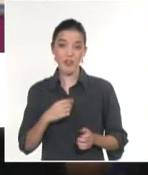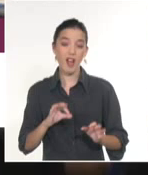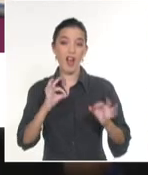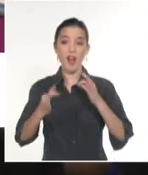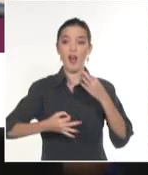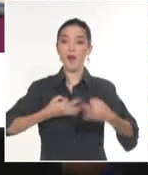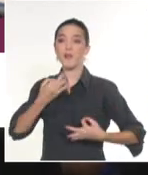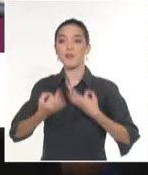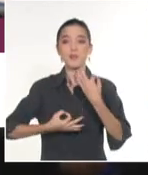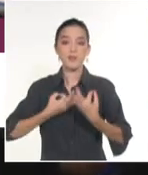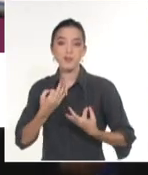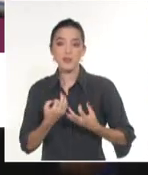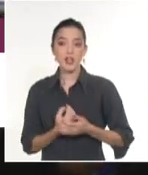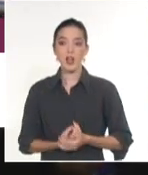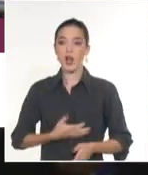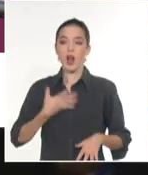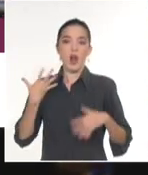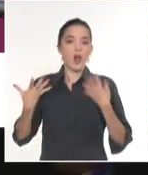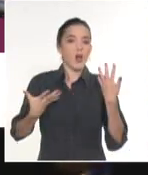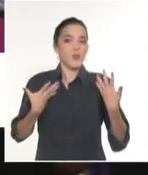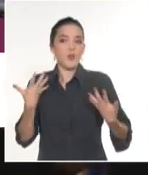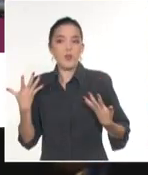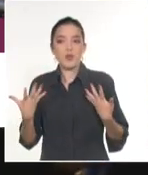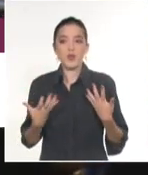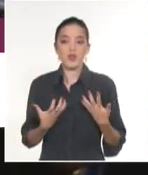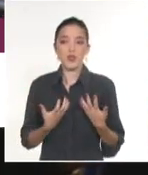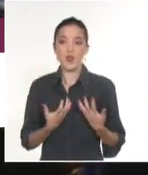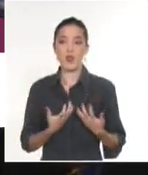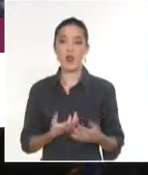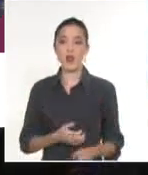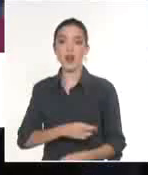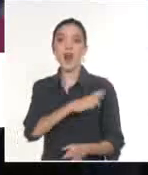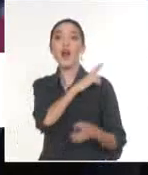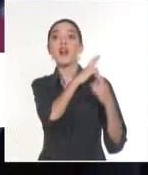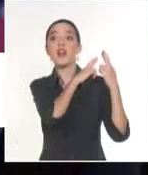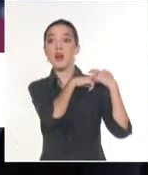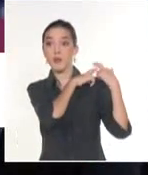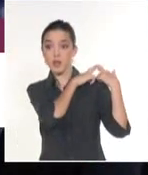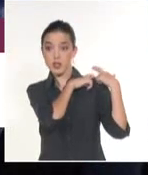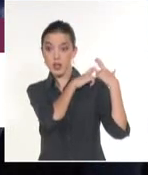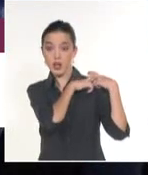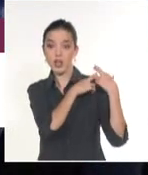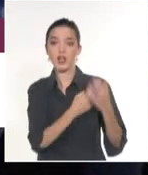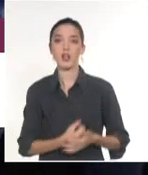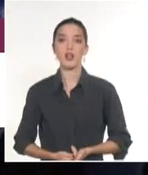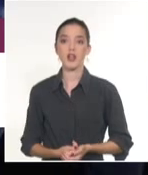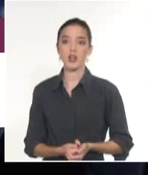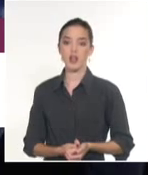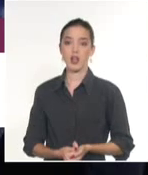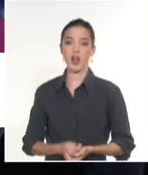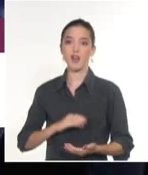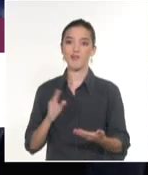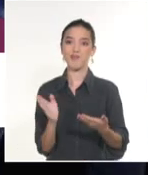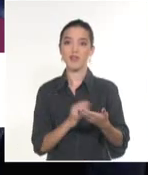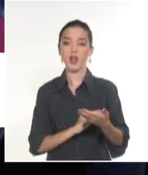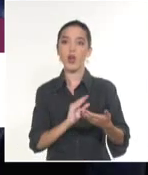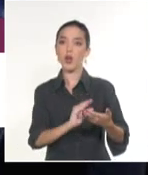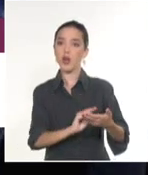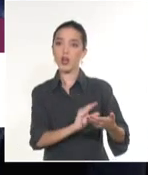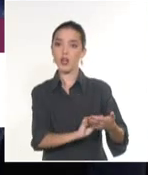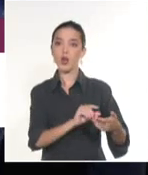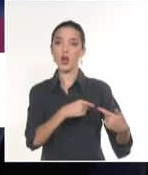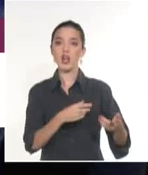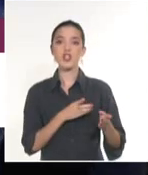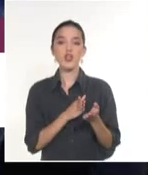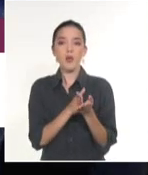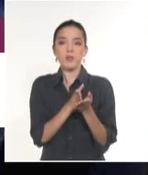la gran responsabilidad que entrañó y lo que significa para las nuevas generaciones contar con una guía para el futuro. Mientras, la vicerrectora de la